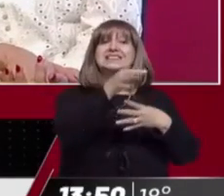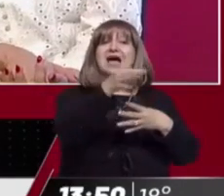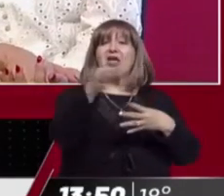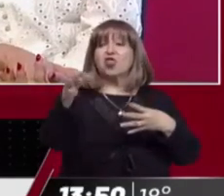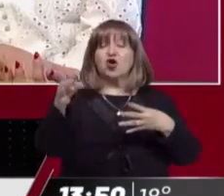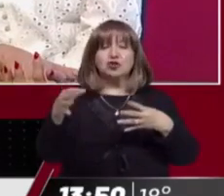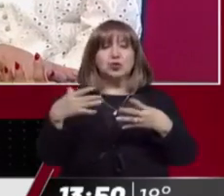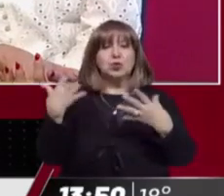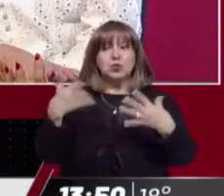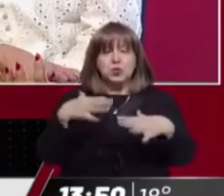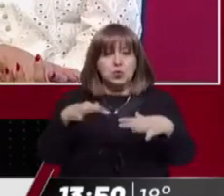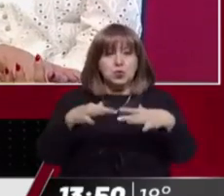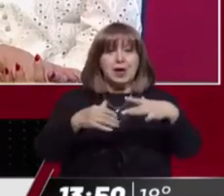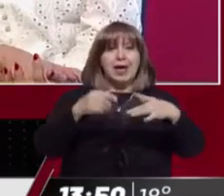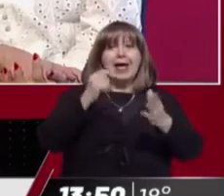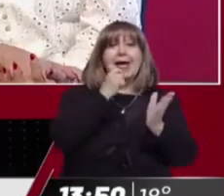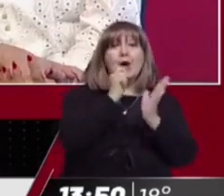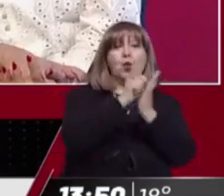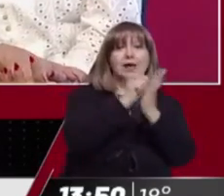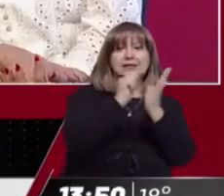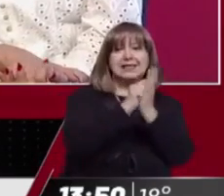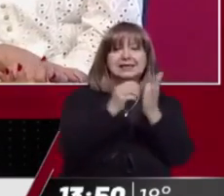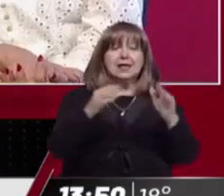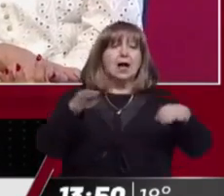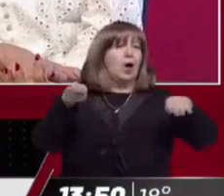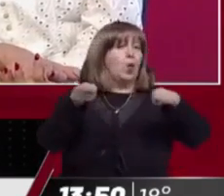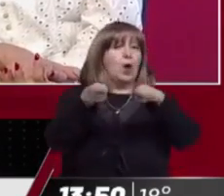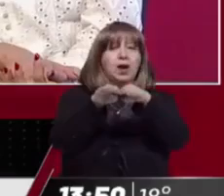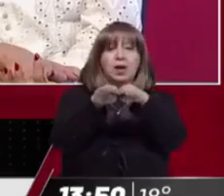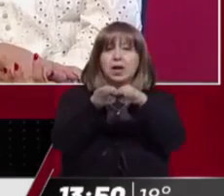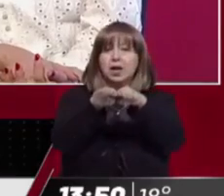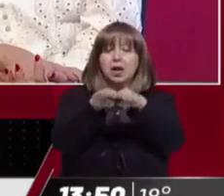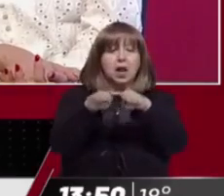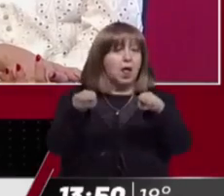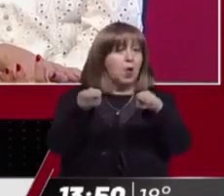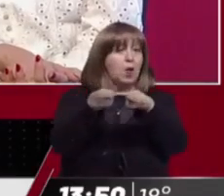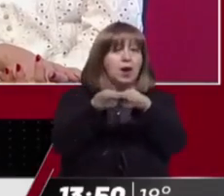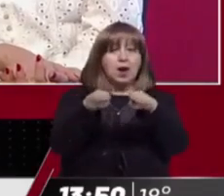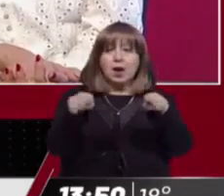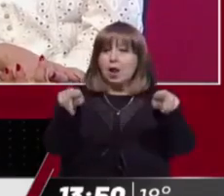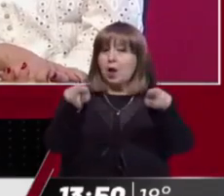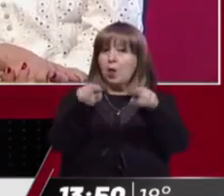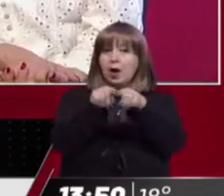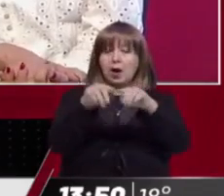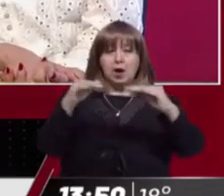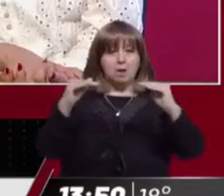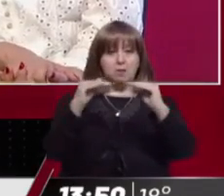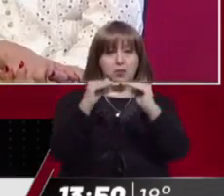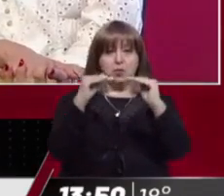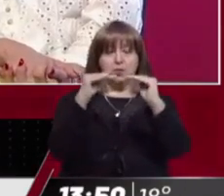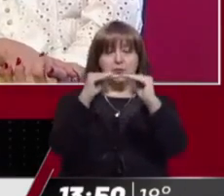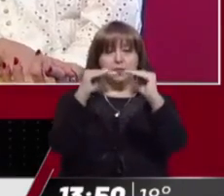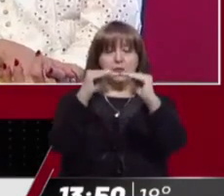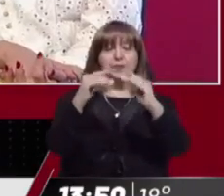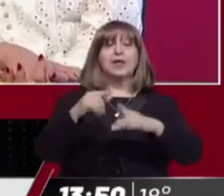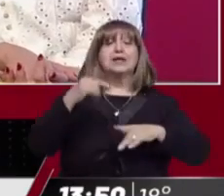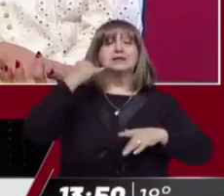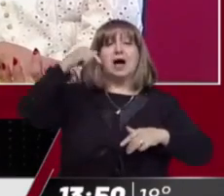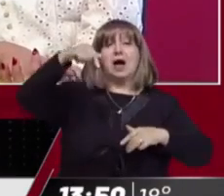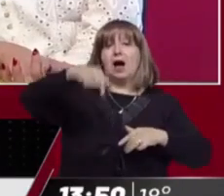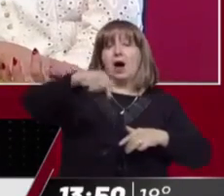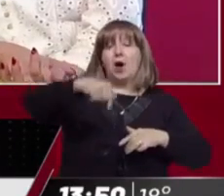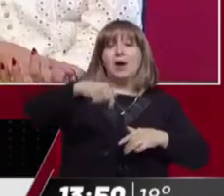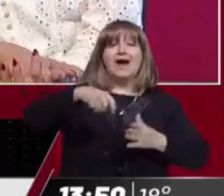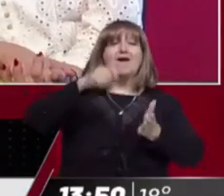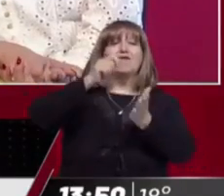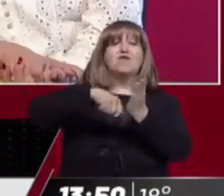las encuestas están realmente muy parejas y donde además ya se empezó a votar por correo por adelantado, claro, ¿no?